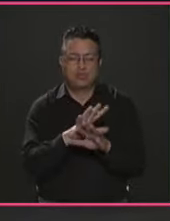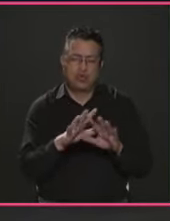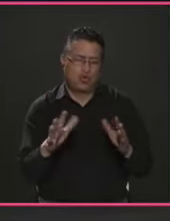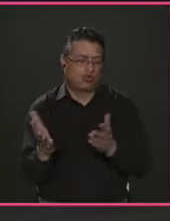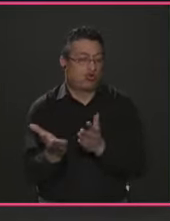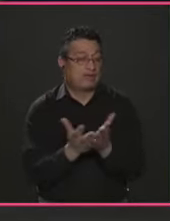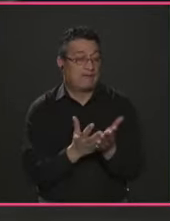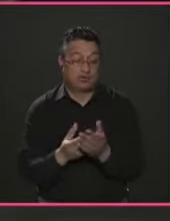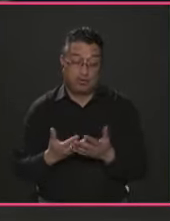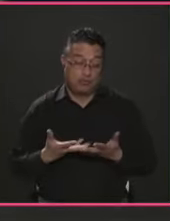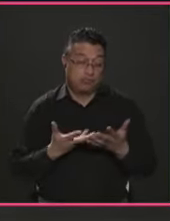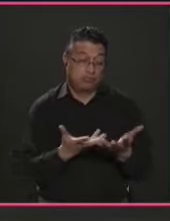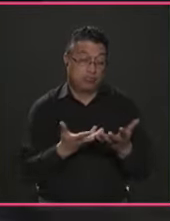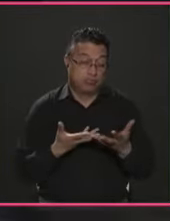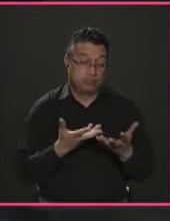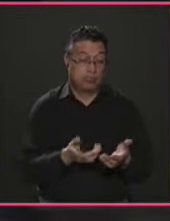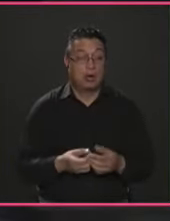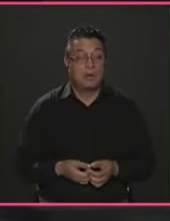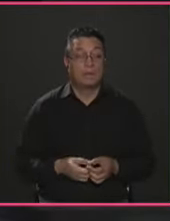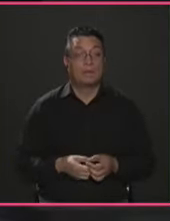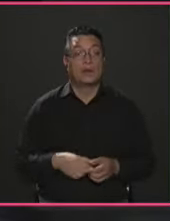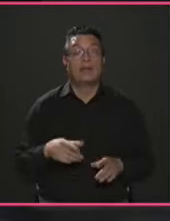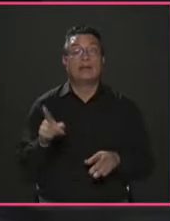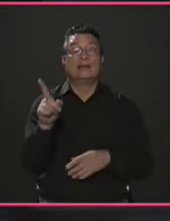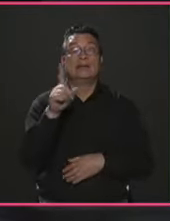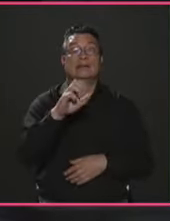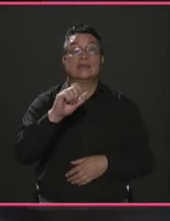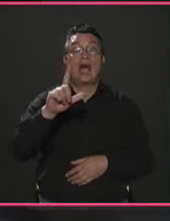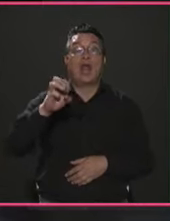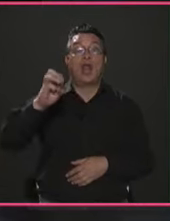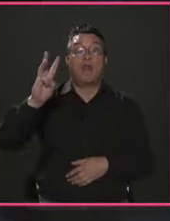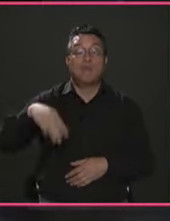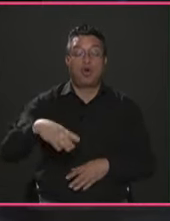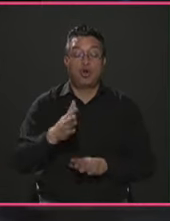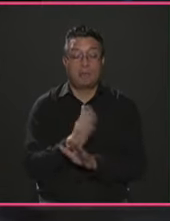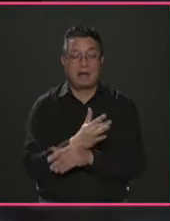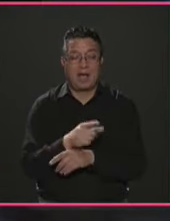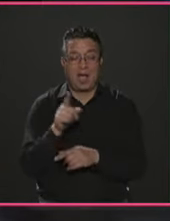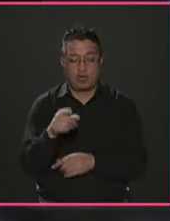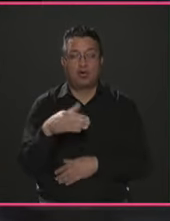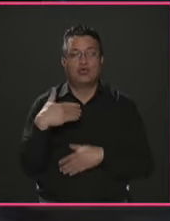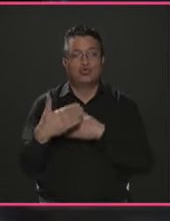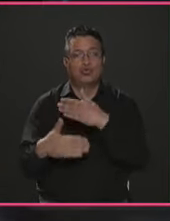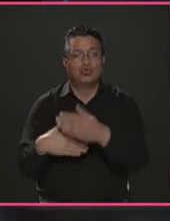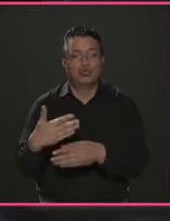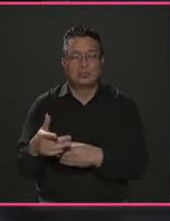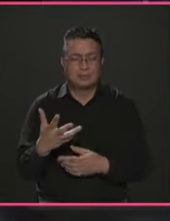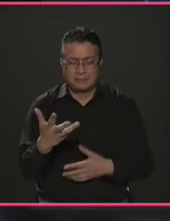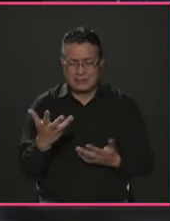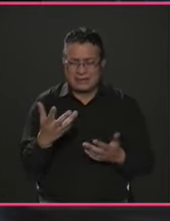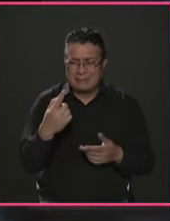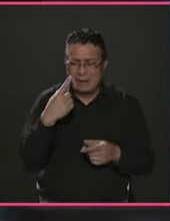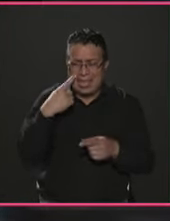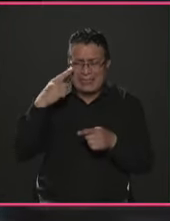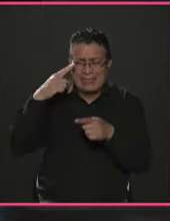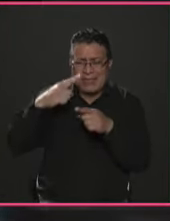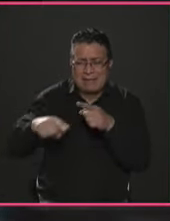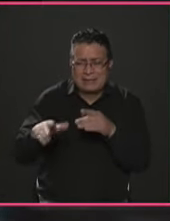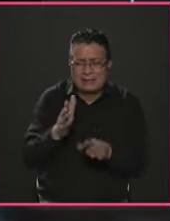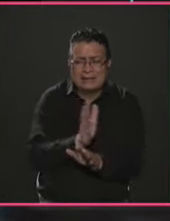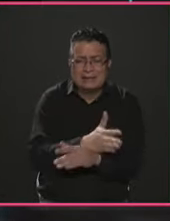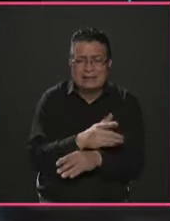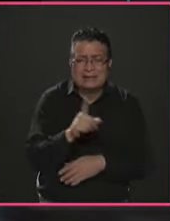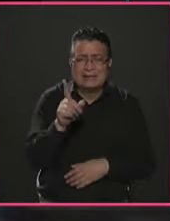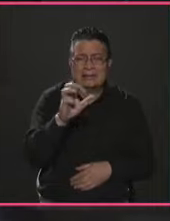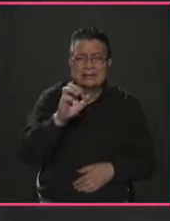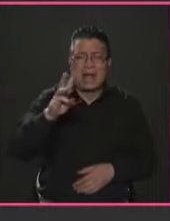servicio salmonicultura sustentable qué tiene que ver esto con la salmonicultura uno de los problemas de la